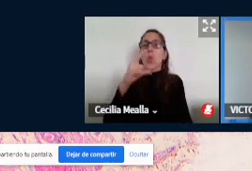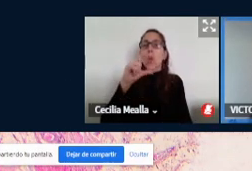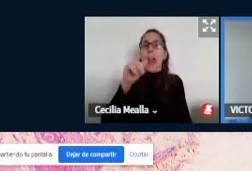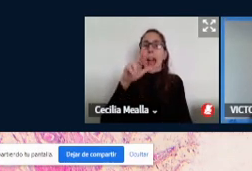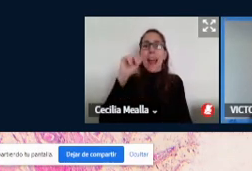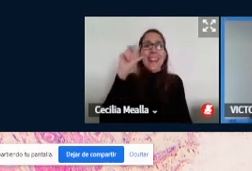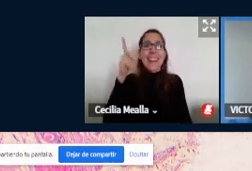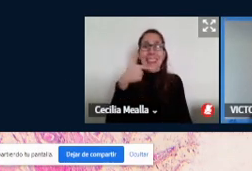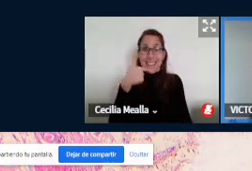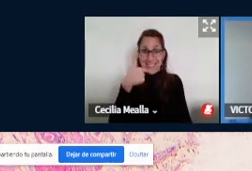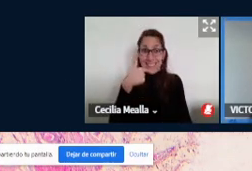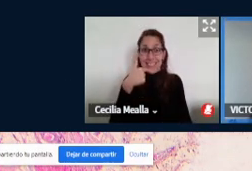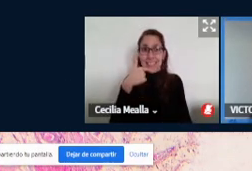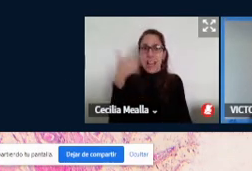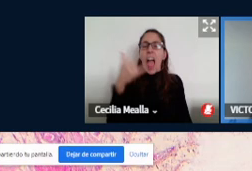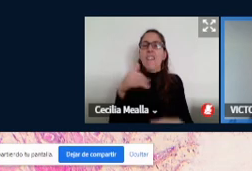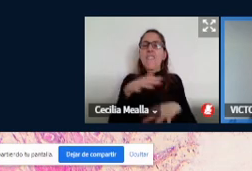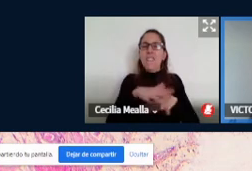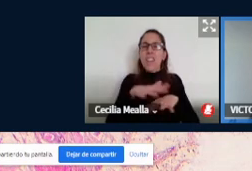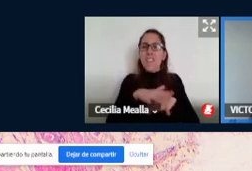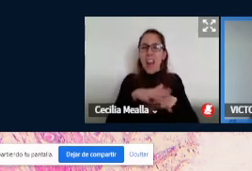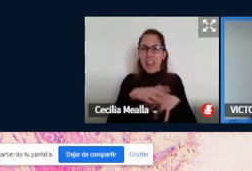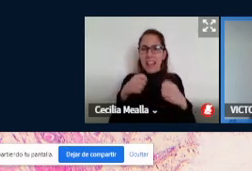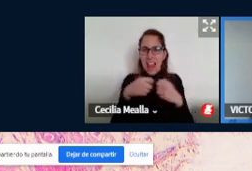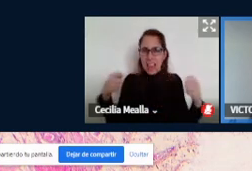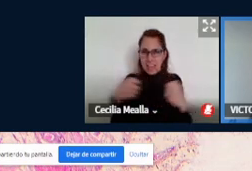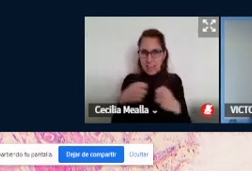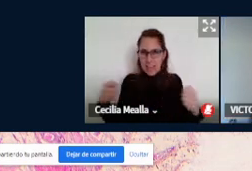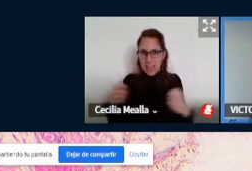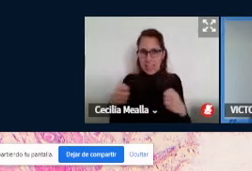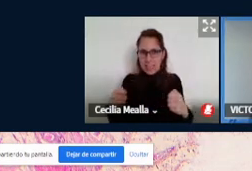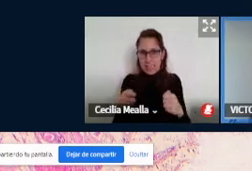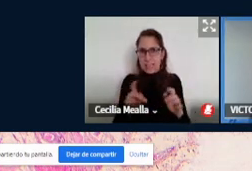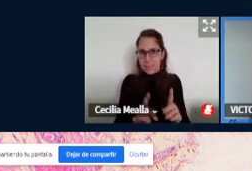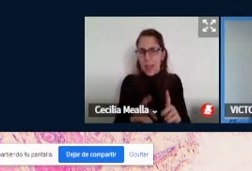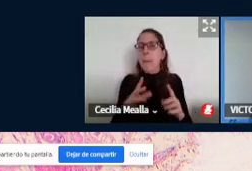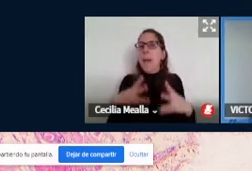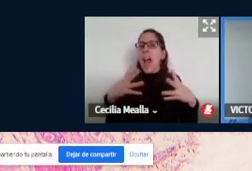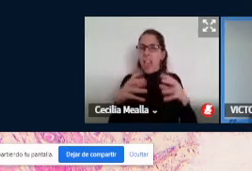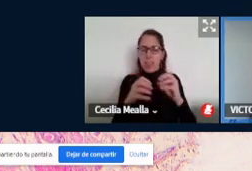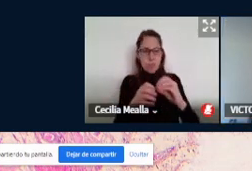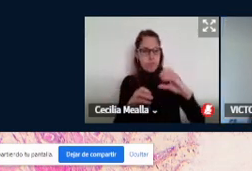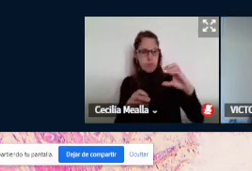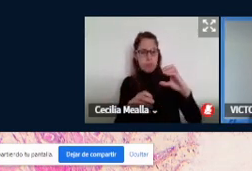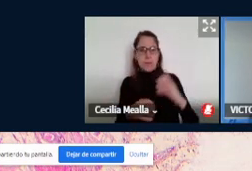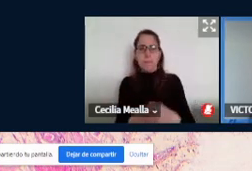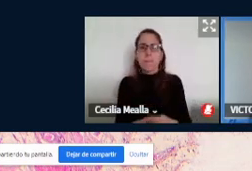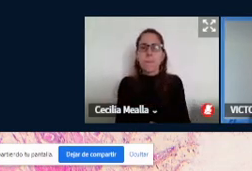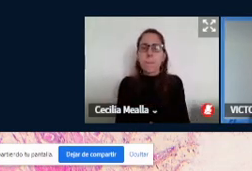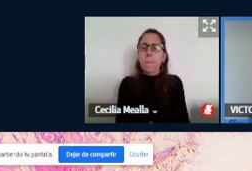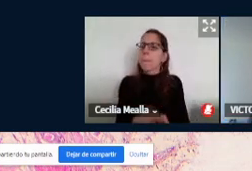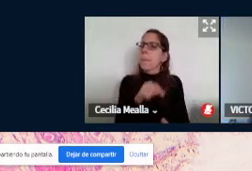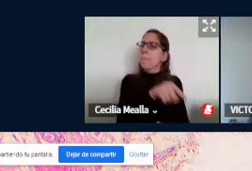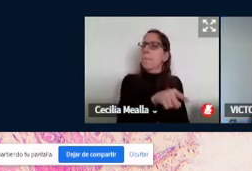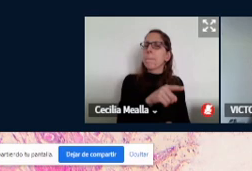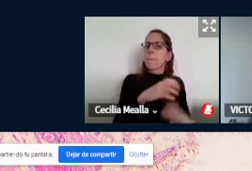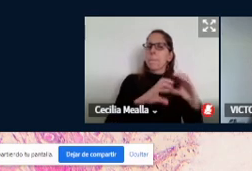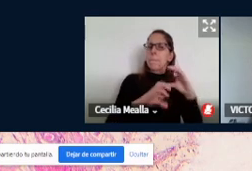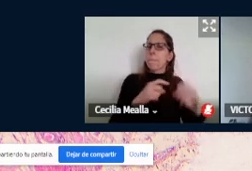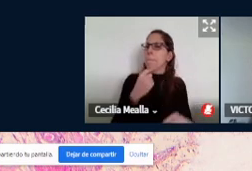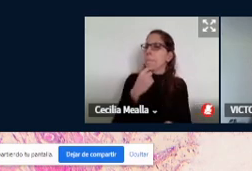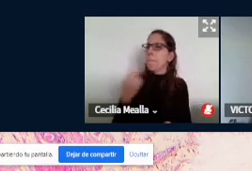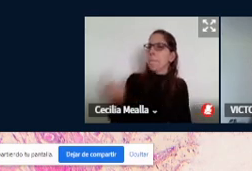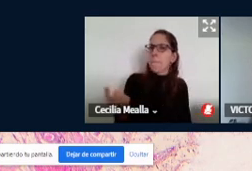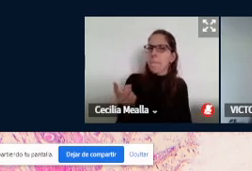tenían bastantes fibras elásticas. Ahora después vamos a ver más y más. Vicky, ¿Por perdón. qué tienen? Acá pregunta Tomás si